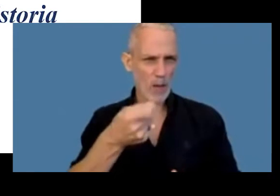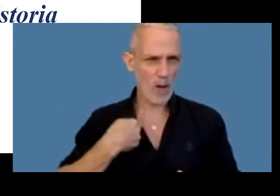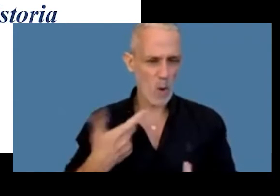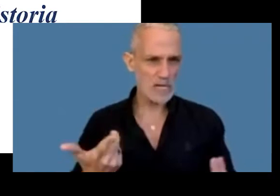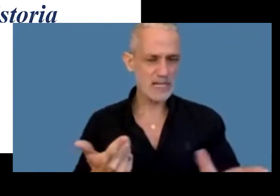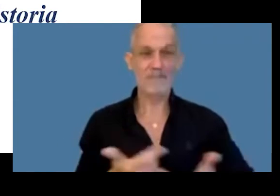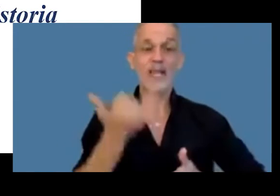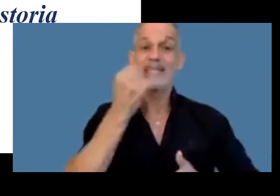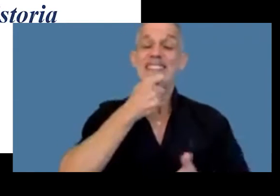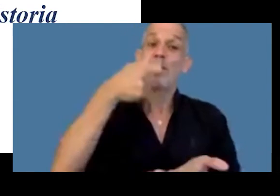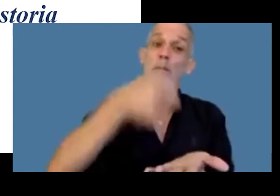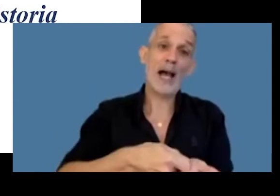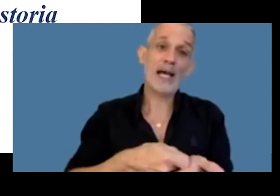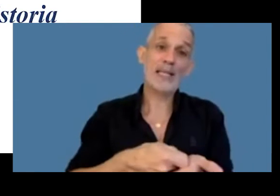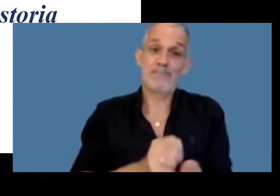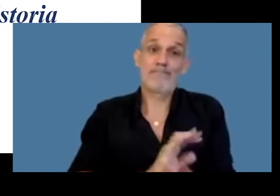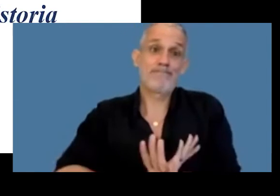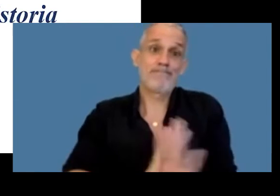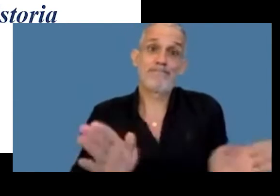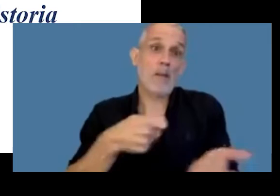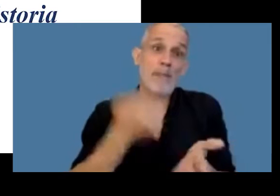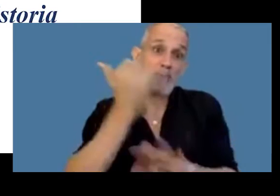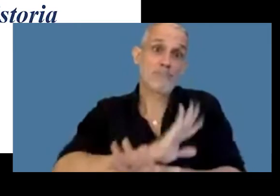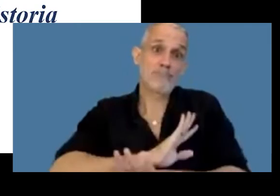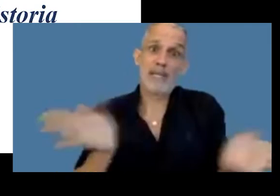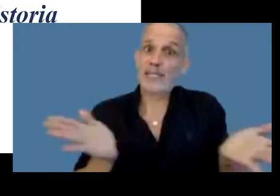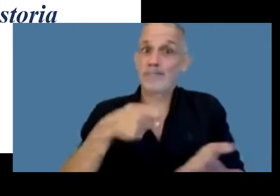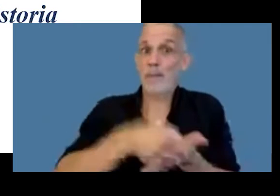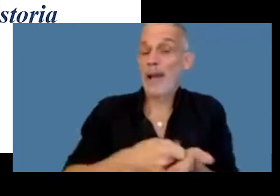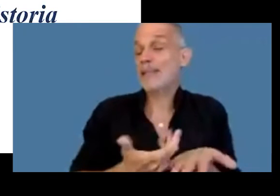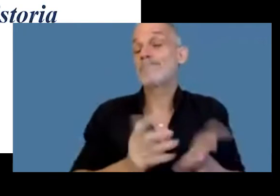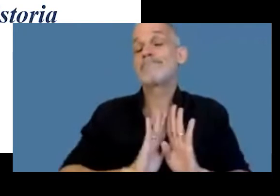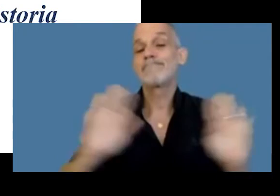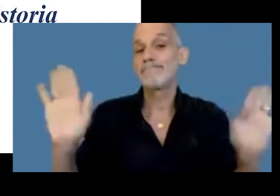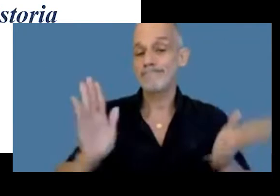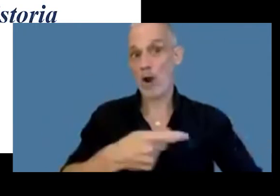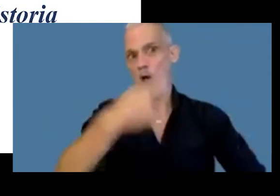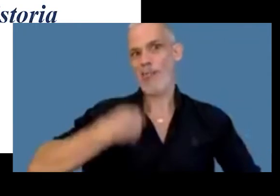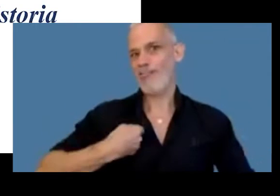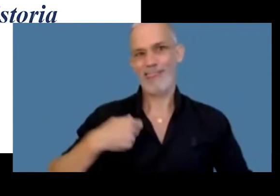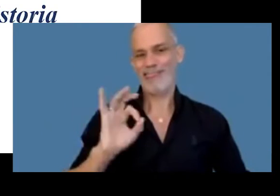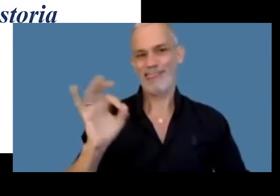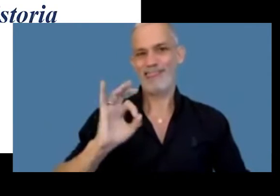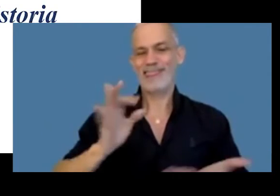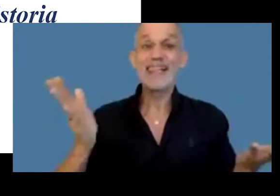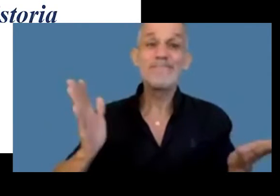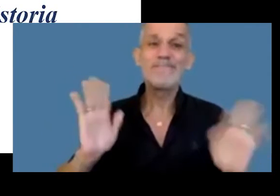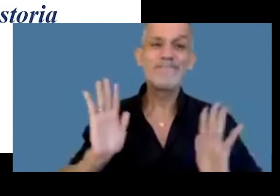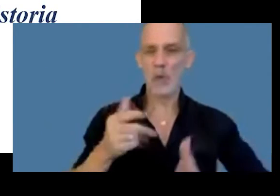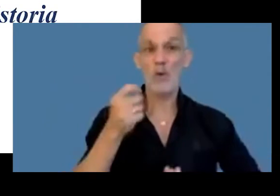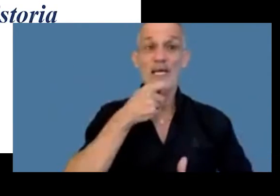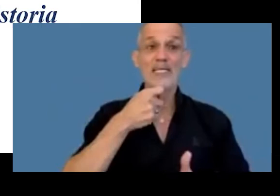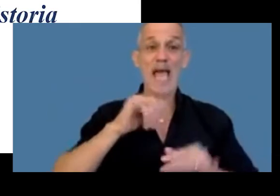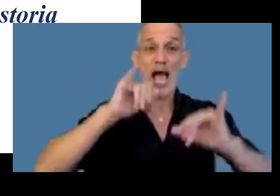Es que si lo pagó, pagado está, chicos. En eso no hay ni siquiera repetición, porque una vez que acepte el